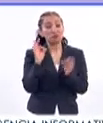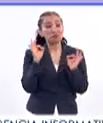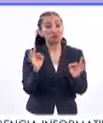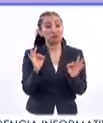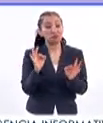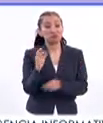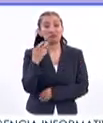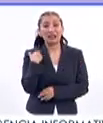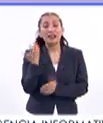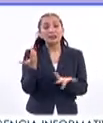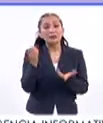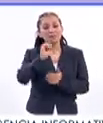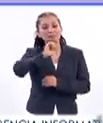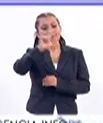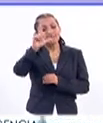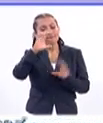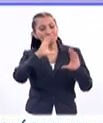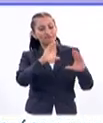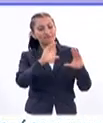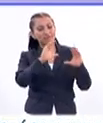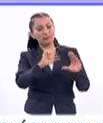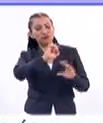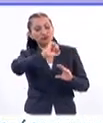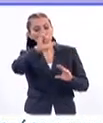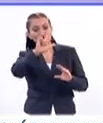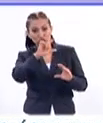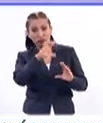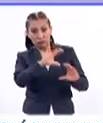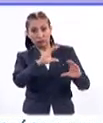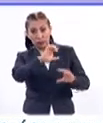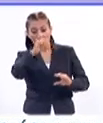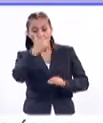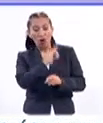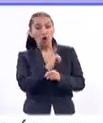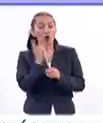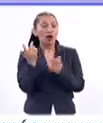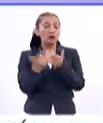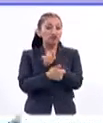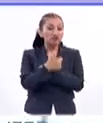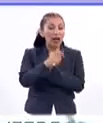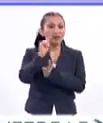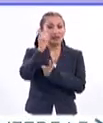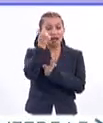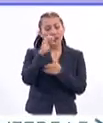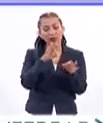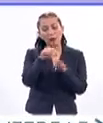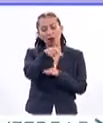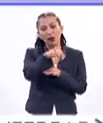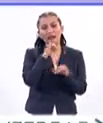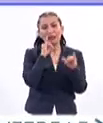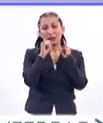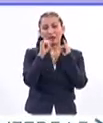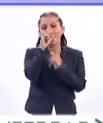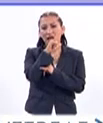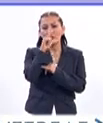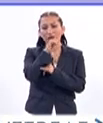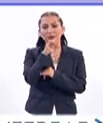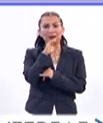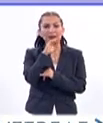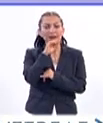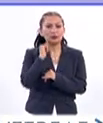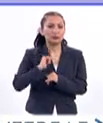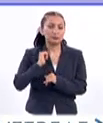es una propuesta para profesionalizar como carrera técnica a la labor de los intérpretes de lenguas